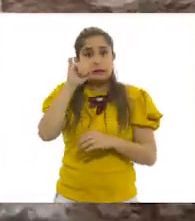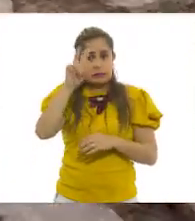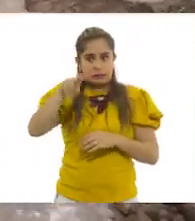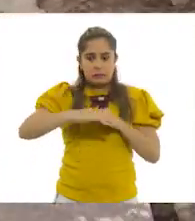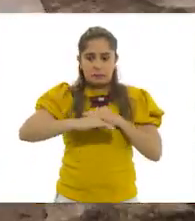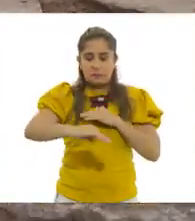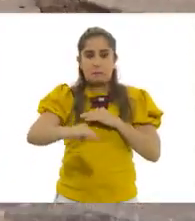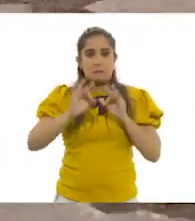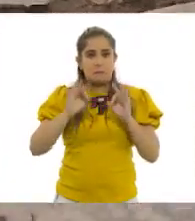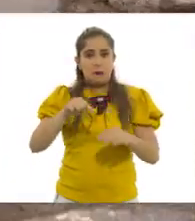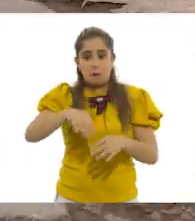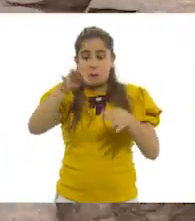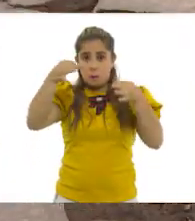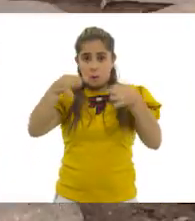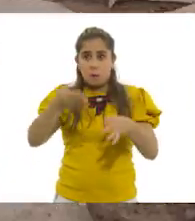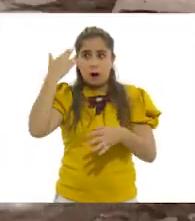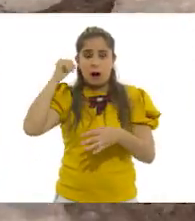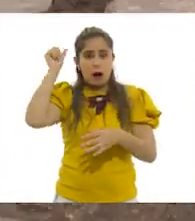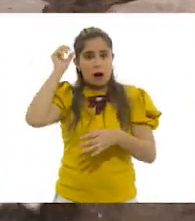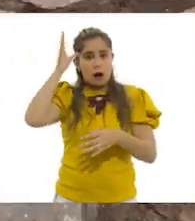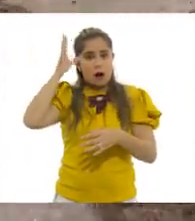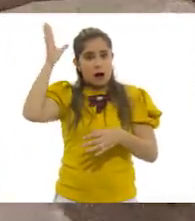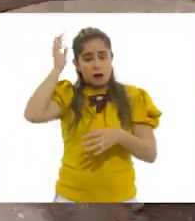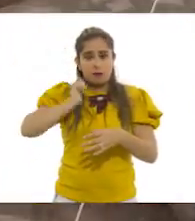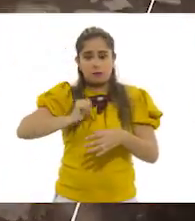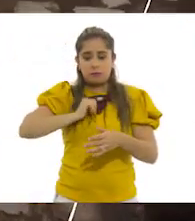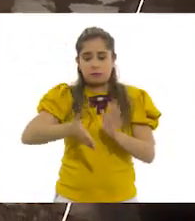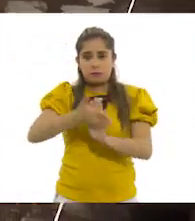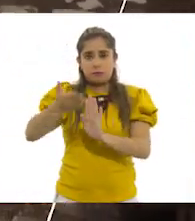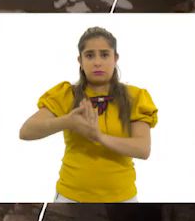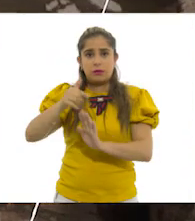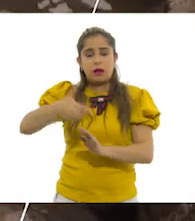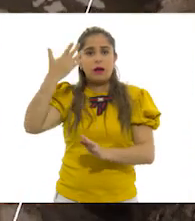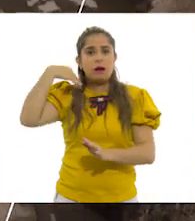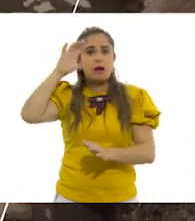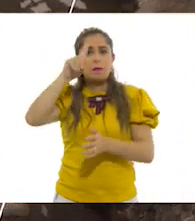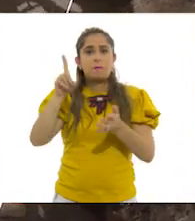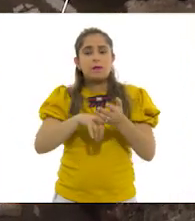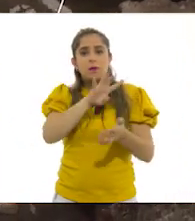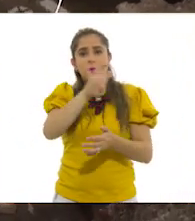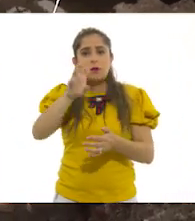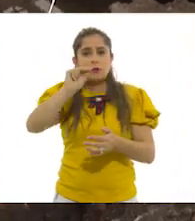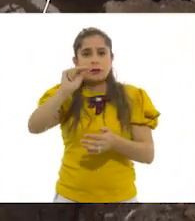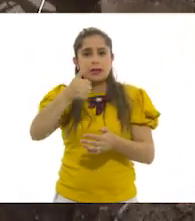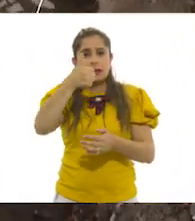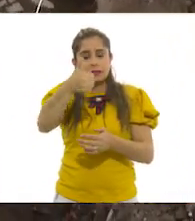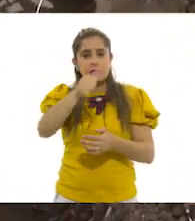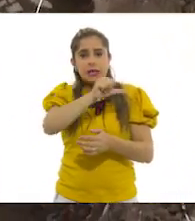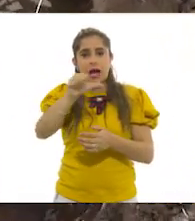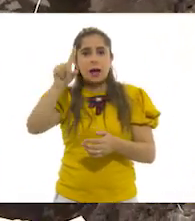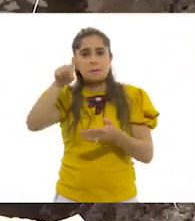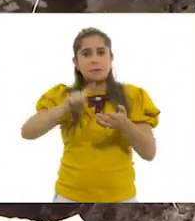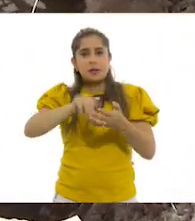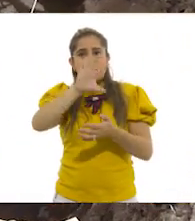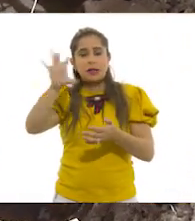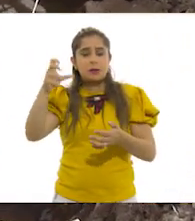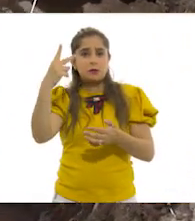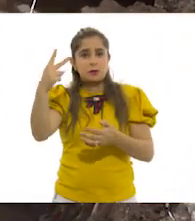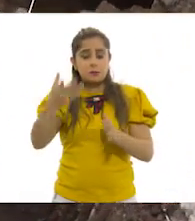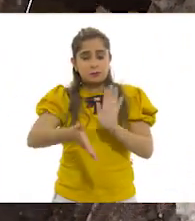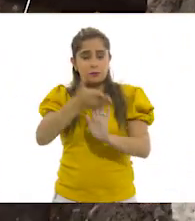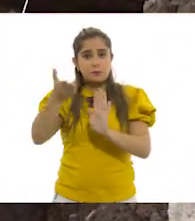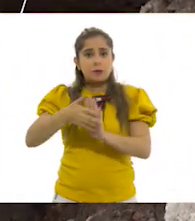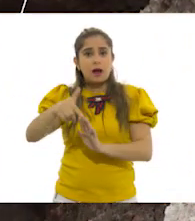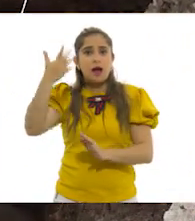bien conservado, es original. ¿Cuántos años tiene esto? Esta etapa es de la etapa 6, más o menos de 1486 a 1502, época del